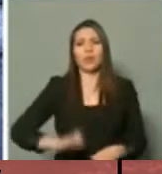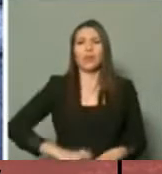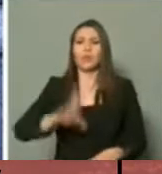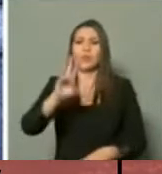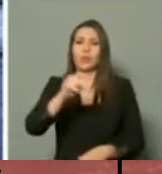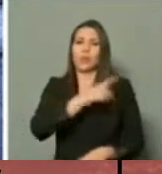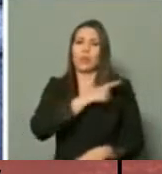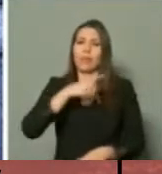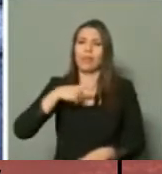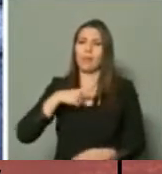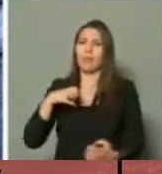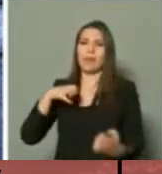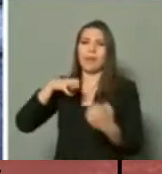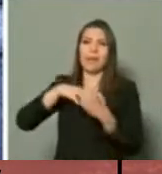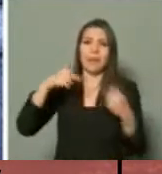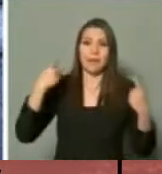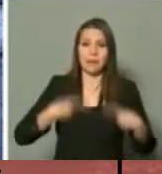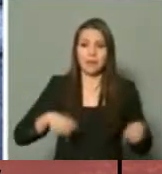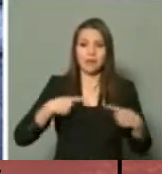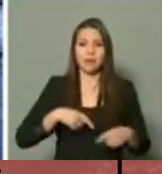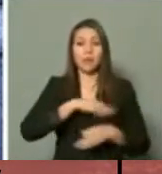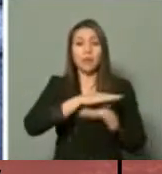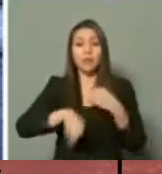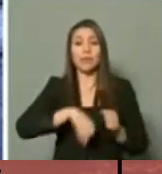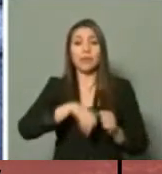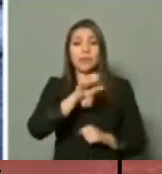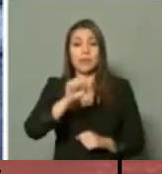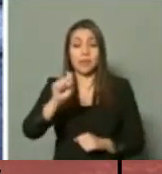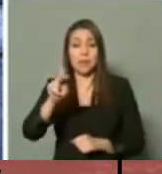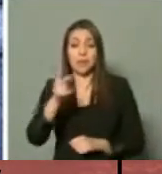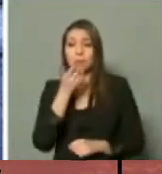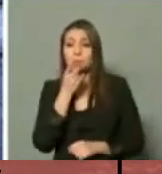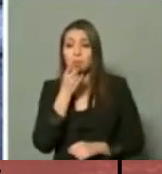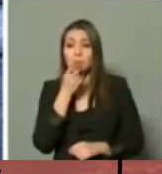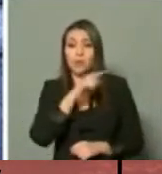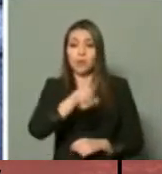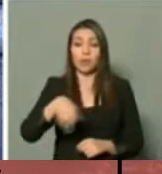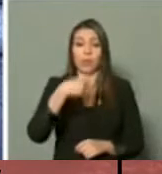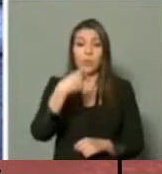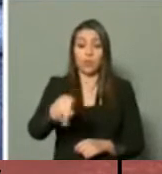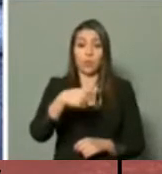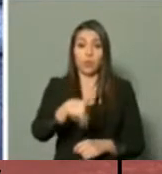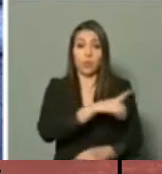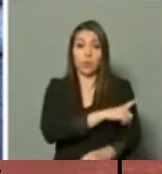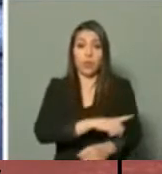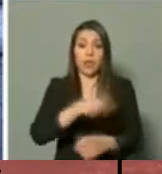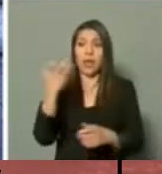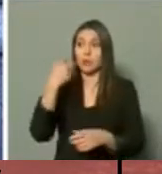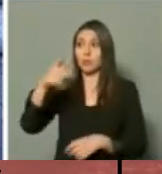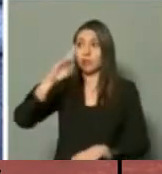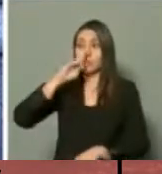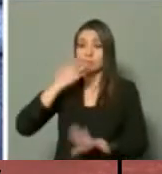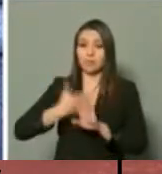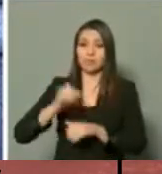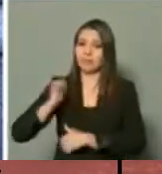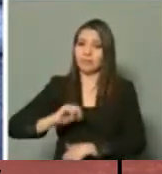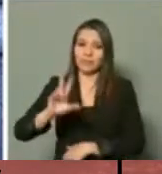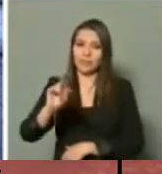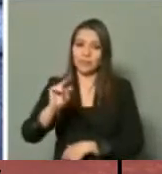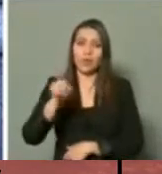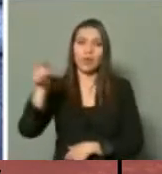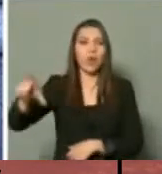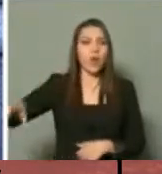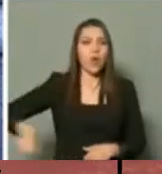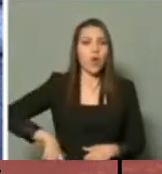está viendo. En materia de seguridad pública, las delegaciones no tienen facultades. Lo hace el gobierno central. Si bien tenemos un coordinador de seguridad